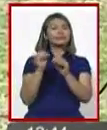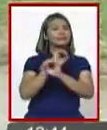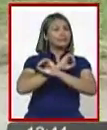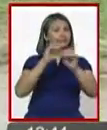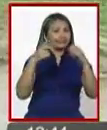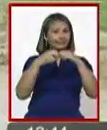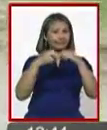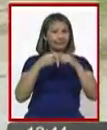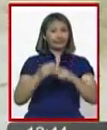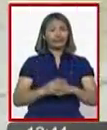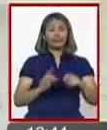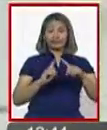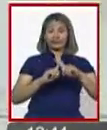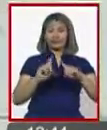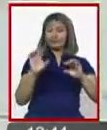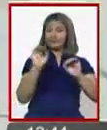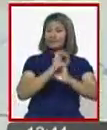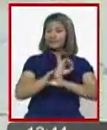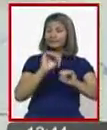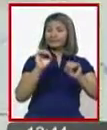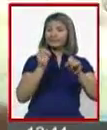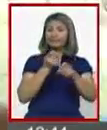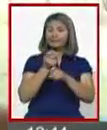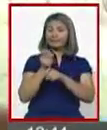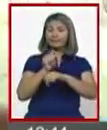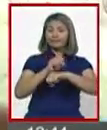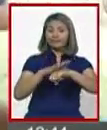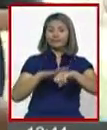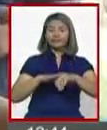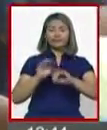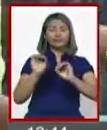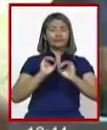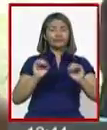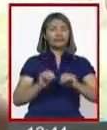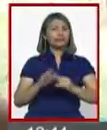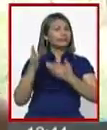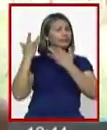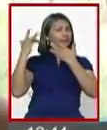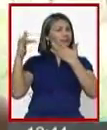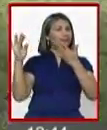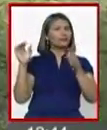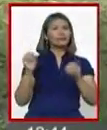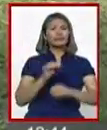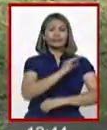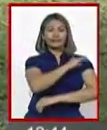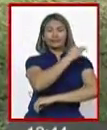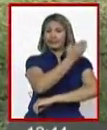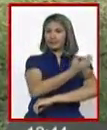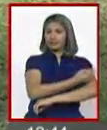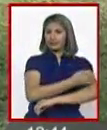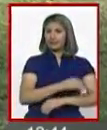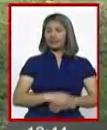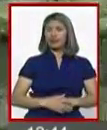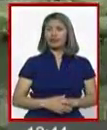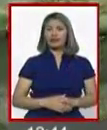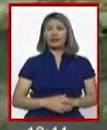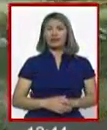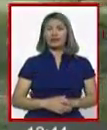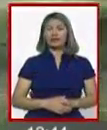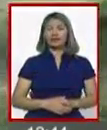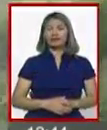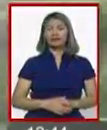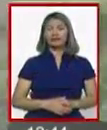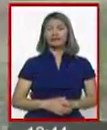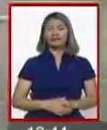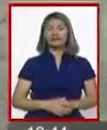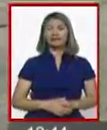energía eléctrica. Afortunadamente no existen personas heridas. Fuertísimo el ruido que hizo el poste al caer. ¿El transformador? Mire, la verdad que no